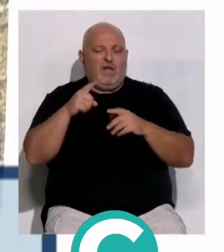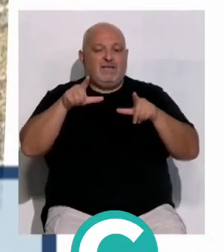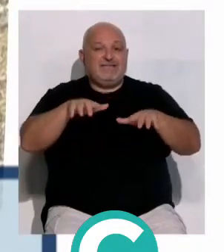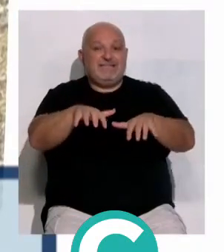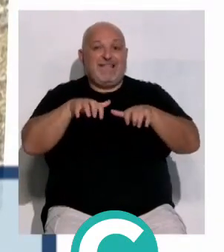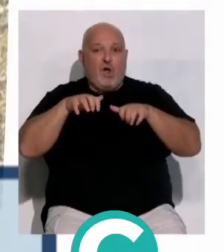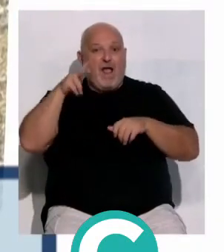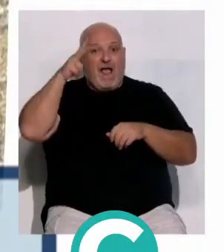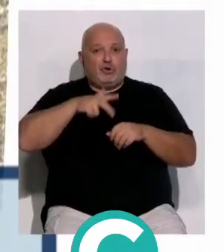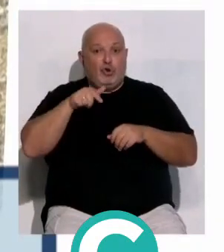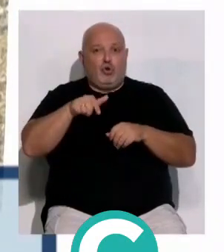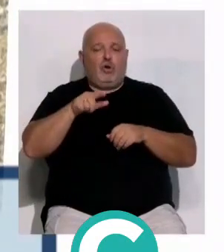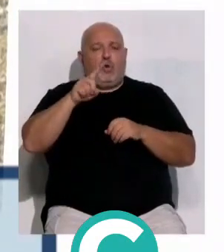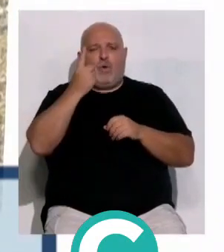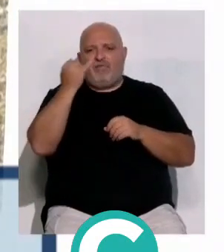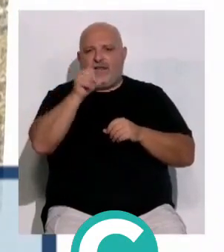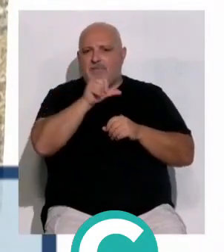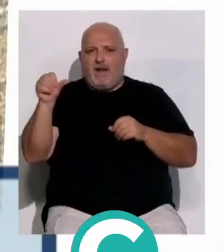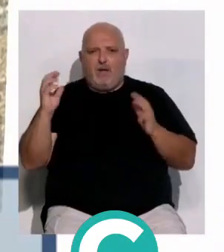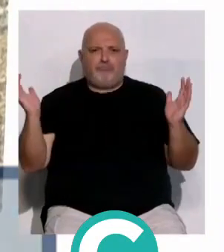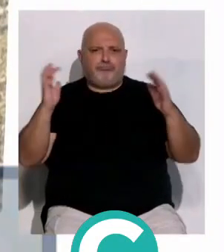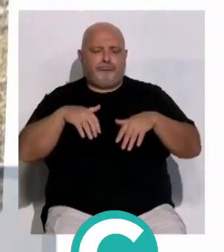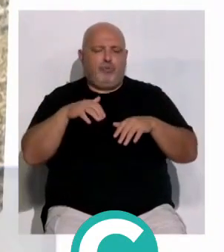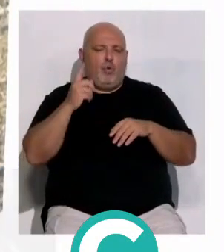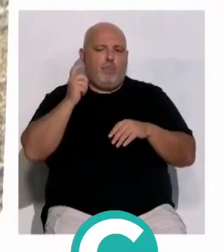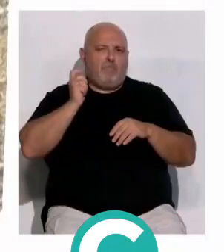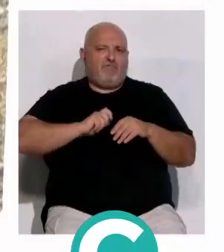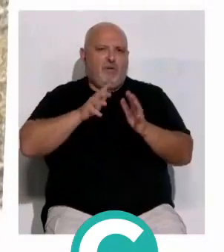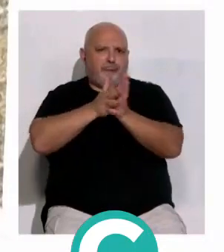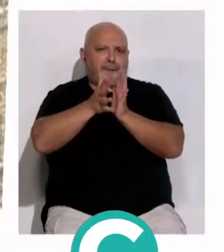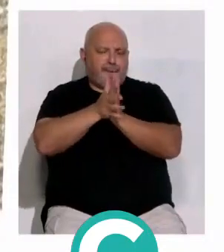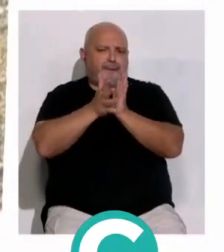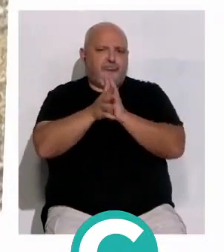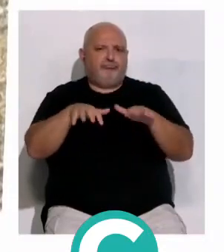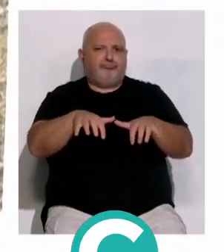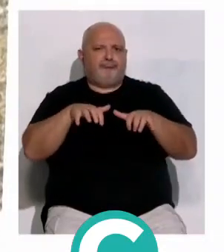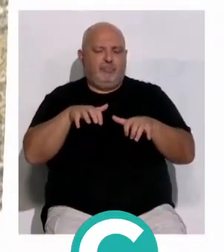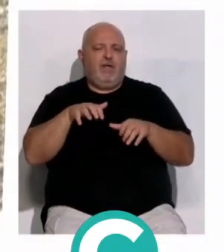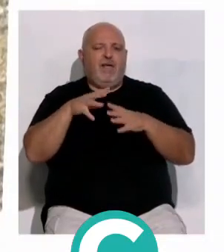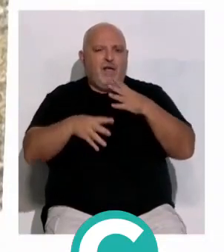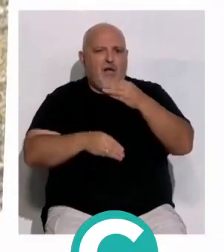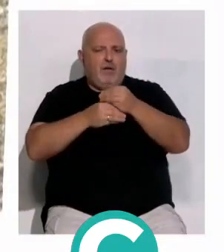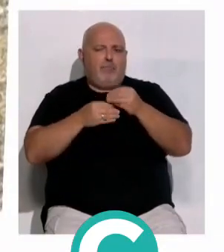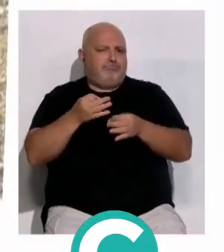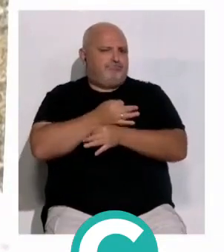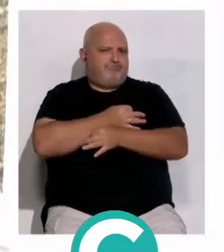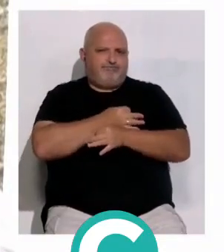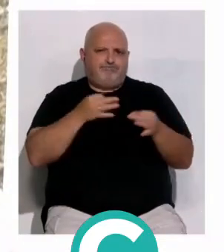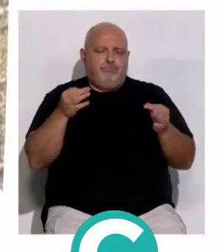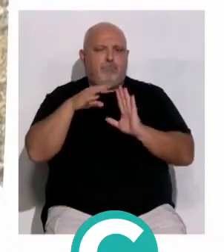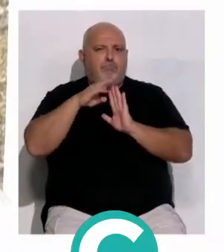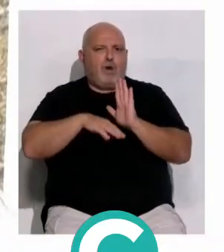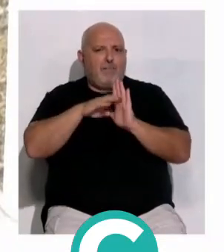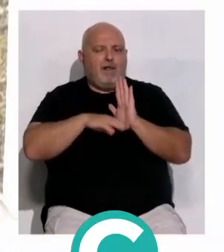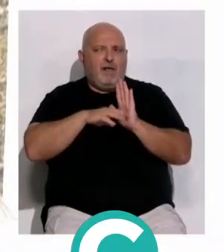salón de acto hacemos una charla una vez a la semana, que un grupo de profesionales los va realizando. Entonces, todo eso se complementa estupendamente en un